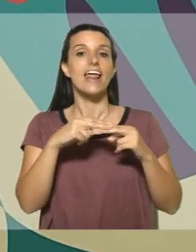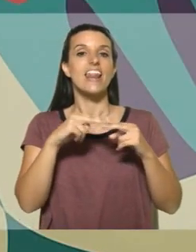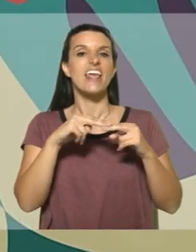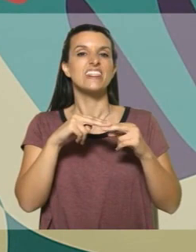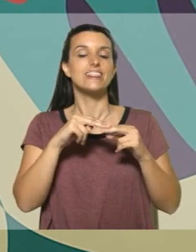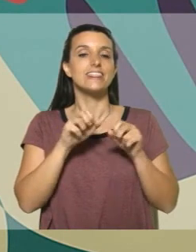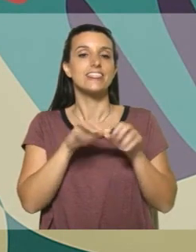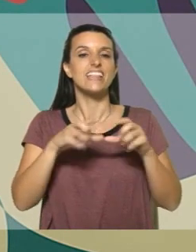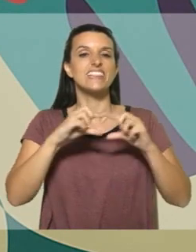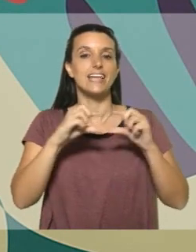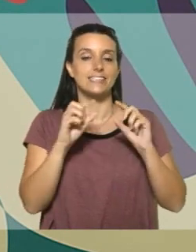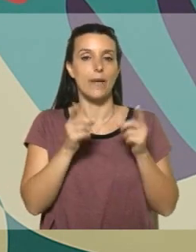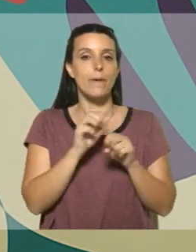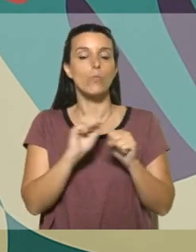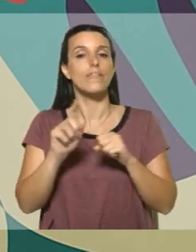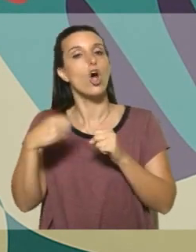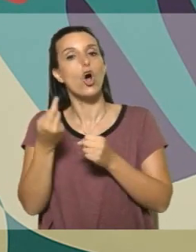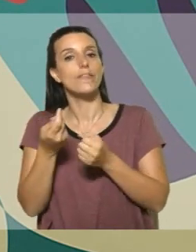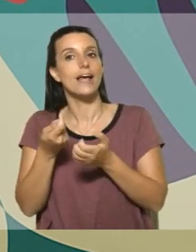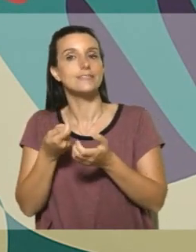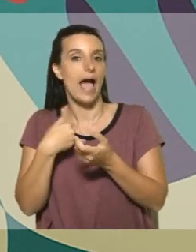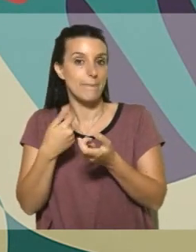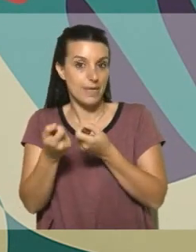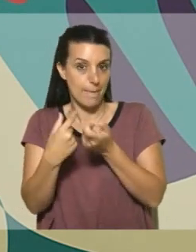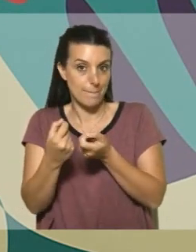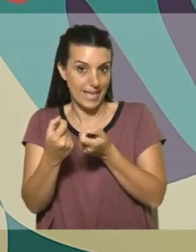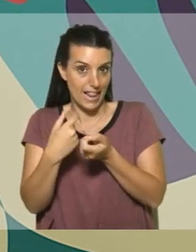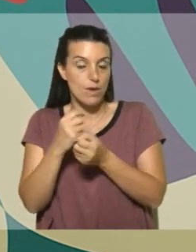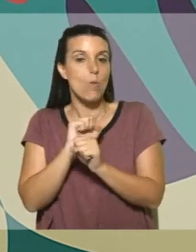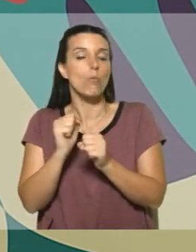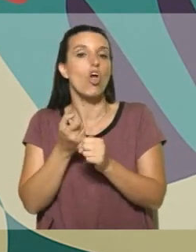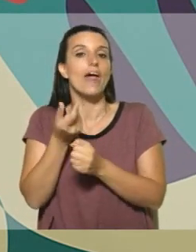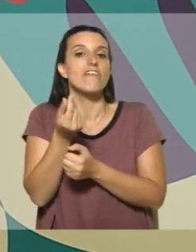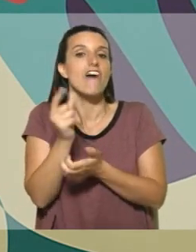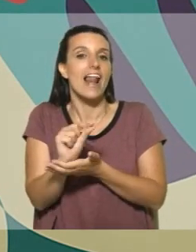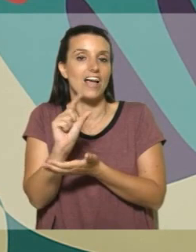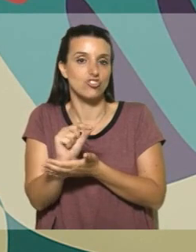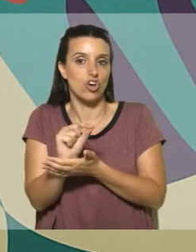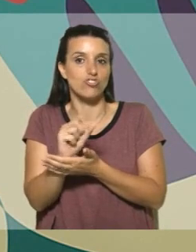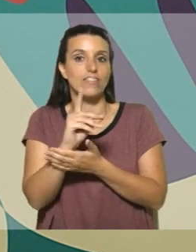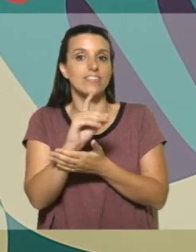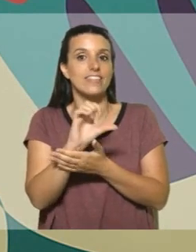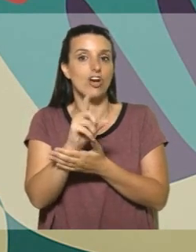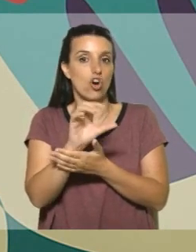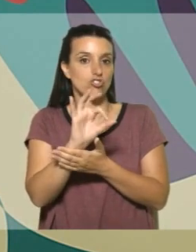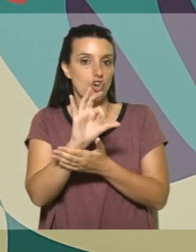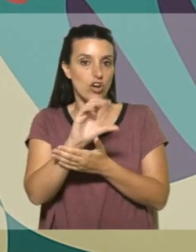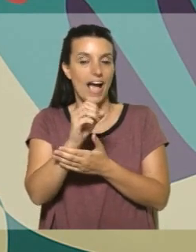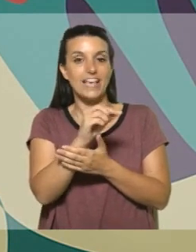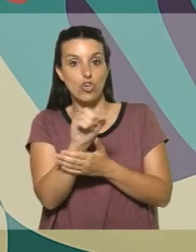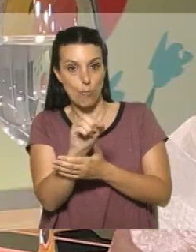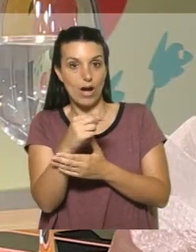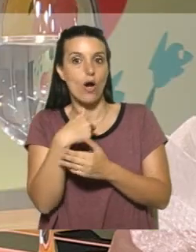y también pueden conseguir algunas entradas bonificadas que tengo yo, que me pueden escribir por Instagram, que es Diego Soca y un bajo. Perfecto. Y ahí capaz